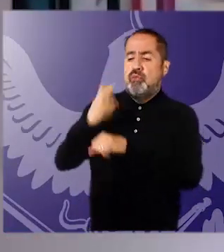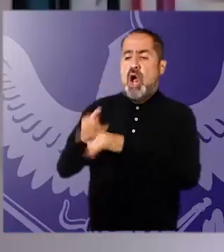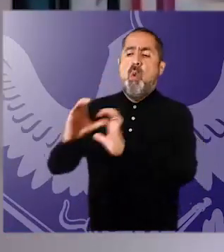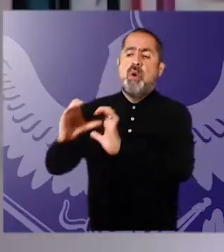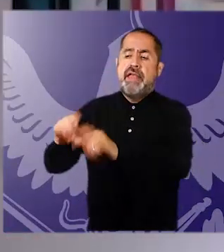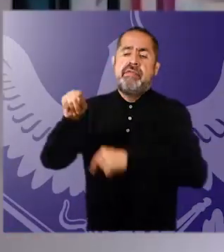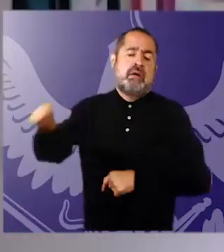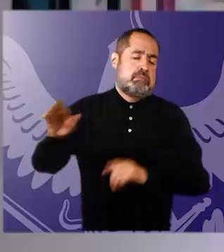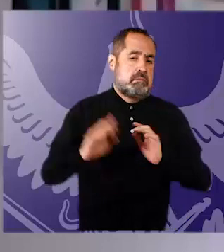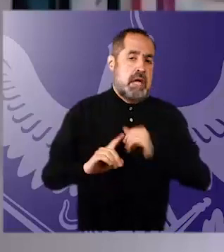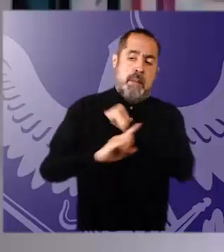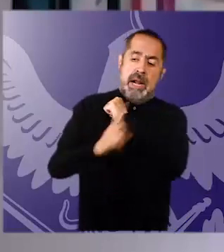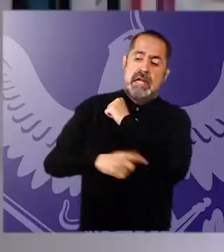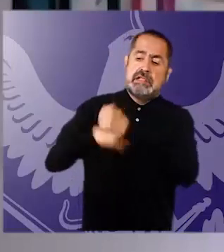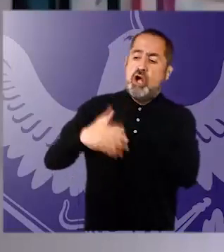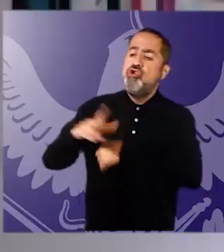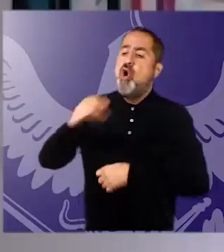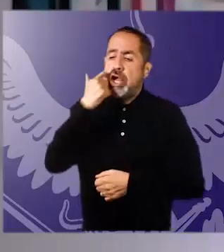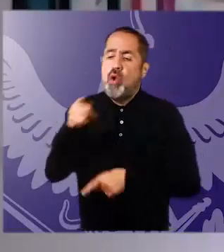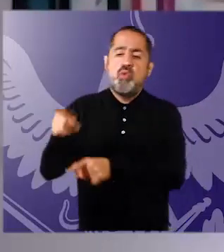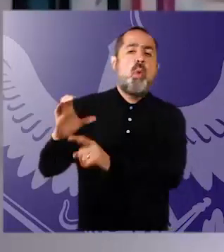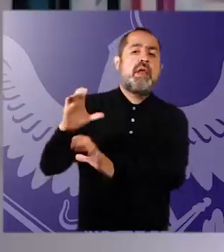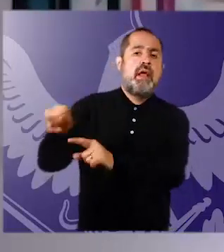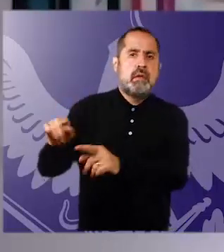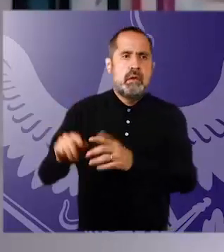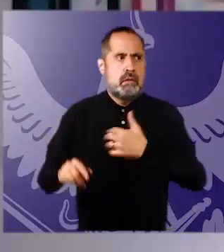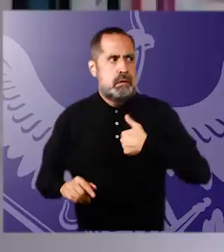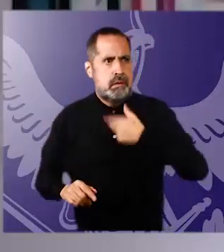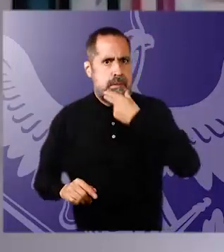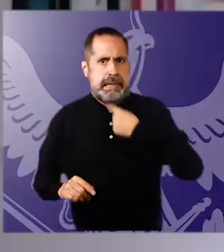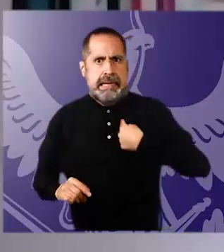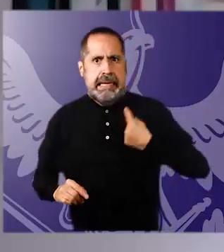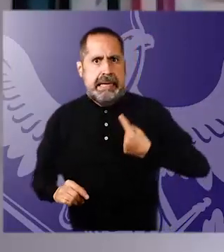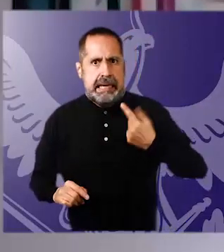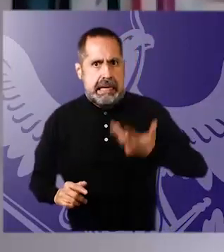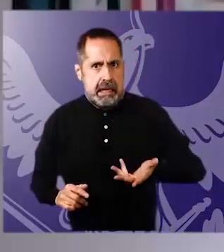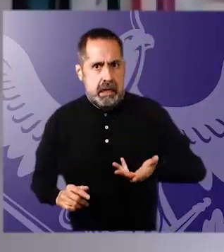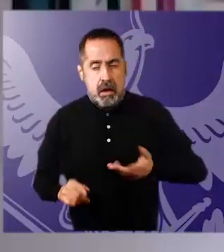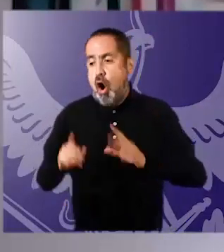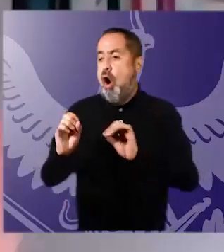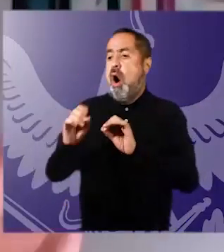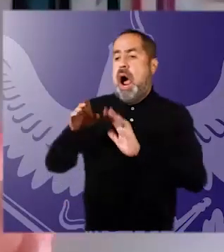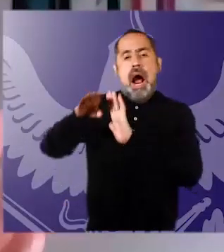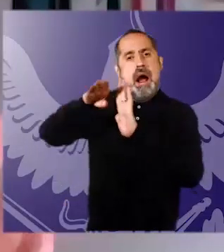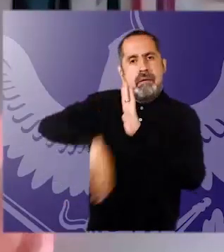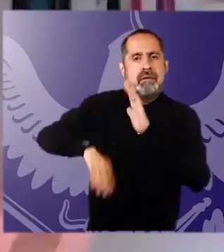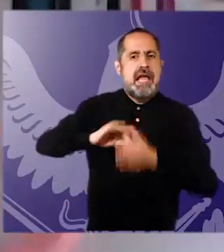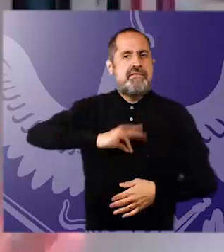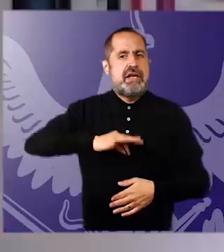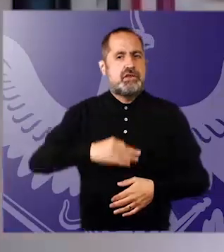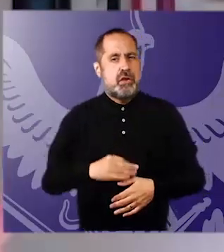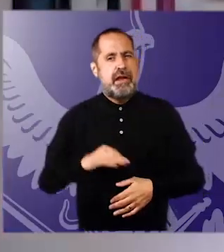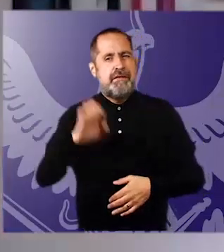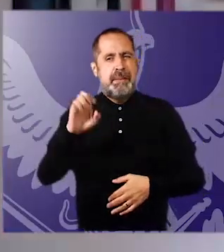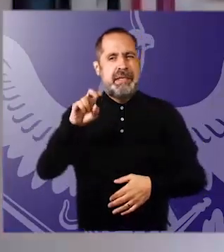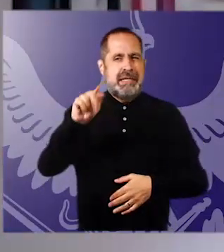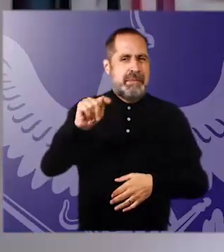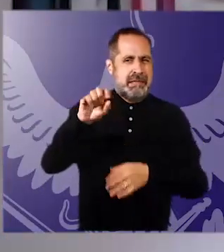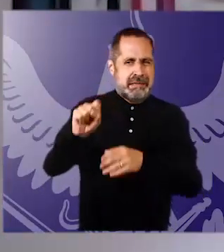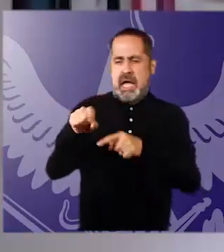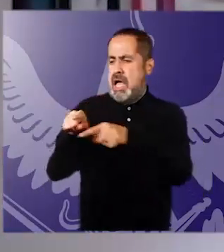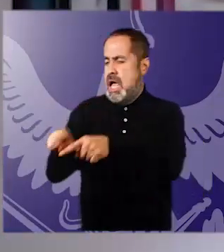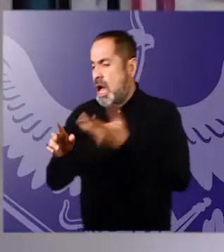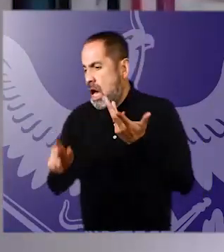mujer la responsabilidad de prevenir los embarazos. La prevención tanto de infecciones